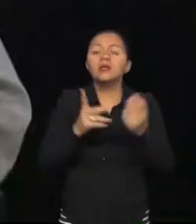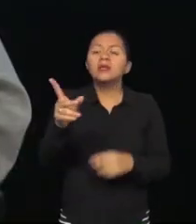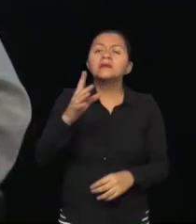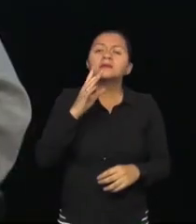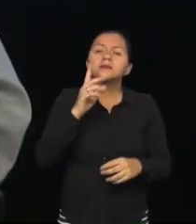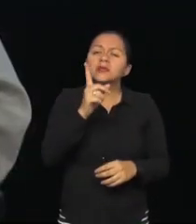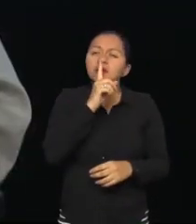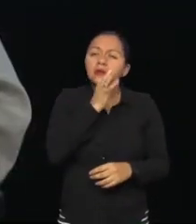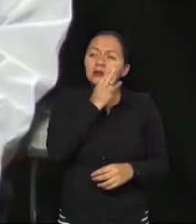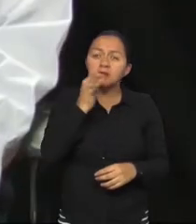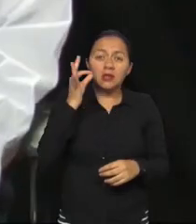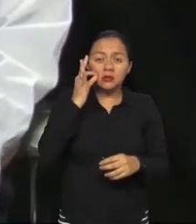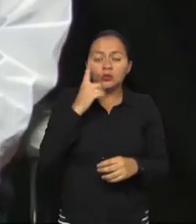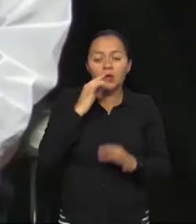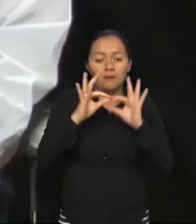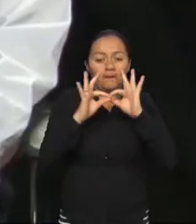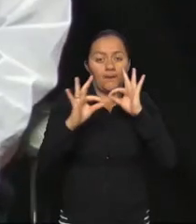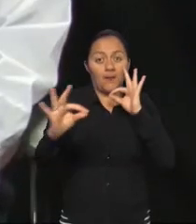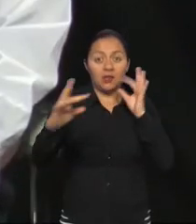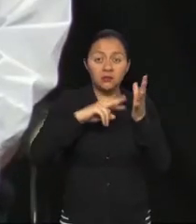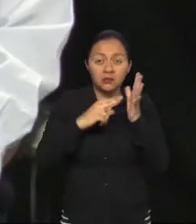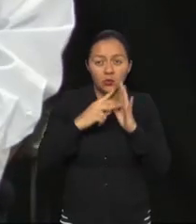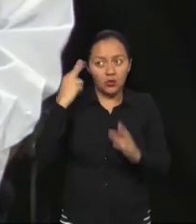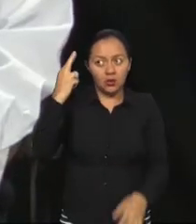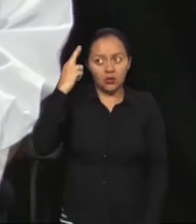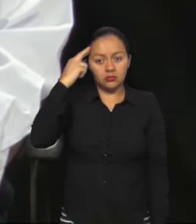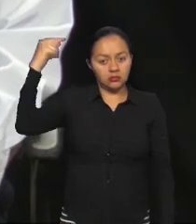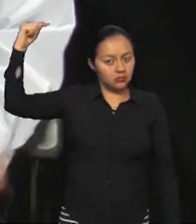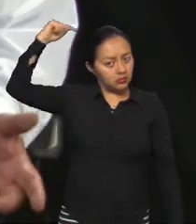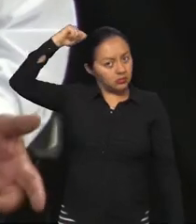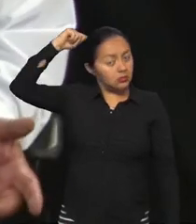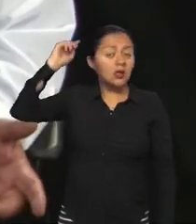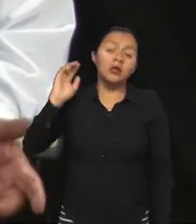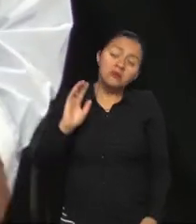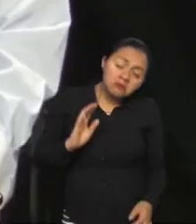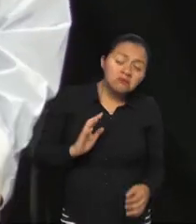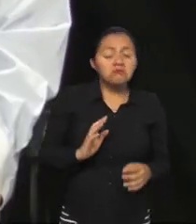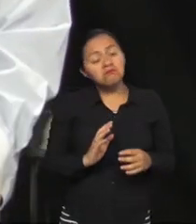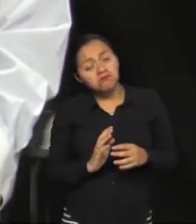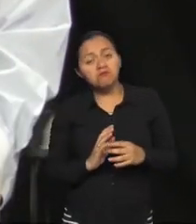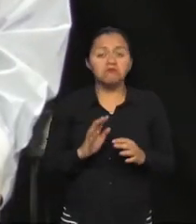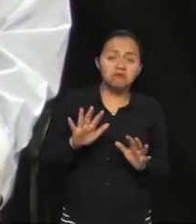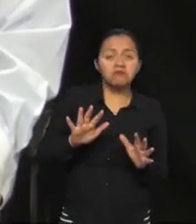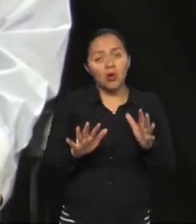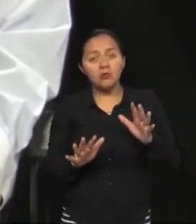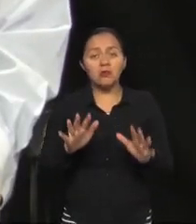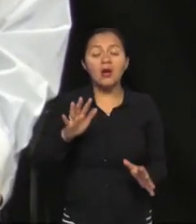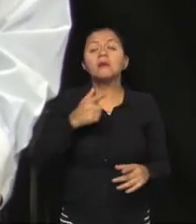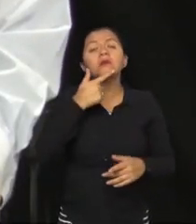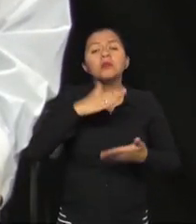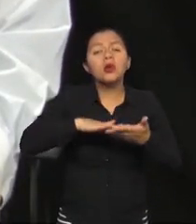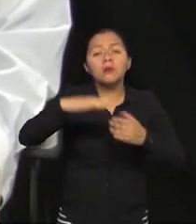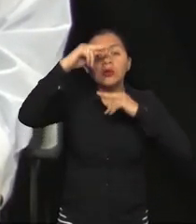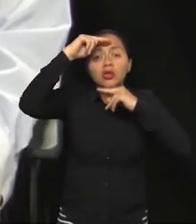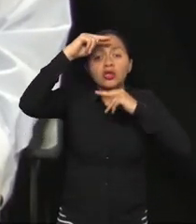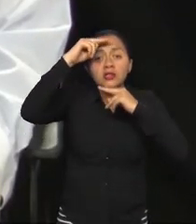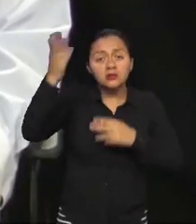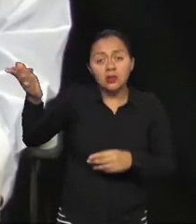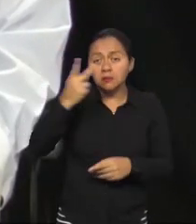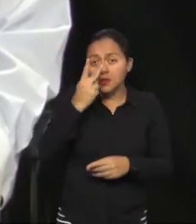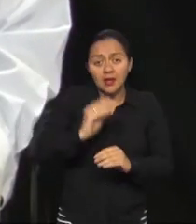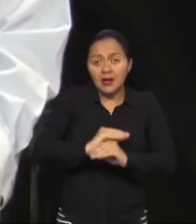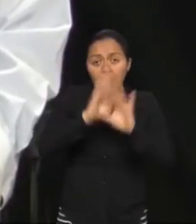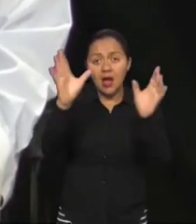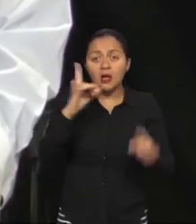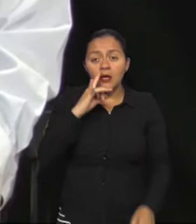juzga? Hasta cierto punto, sí. Las omisiones. Estamos viendo las noticias ahorita, ¿qué pasa con los silencios? Y cuando se